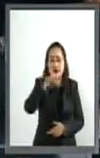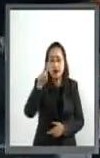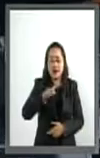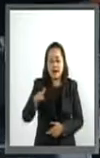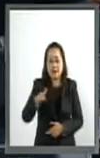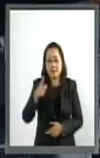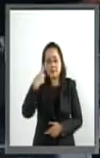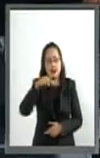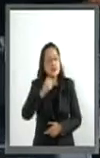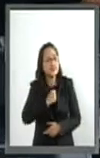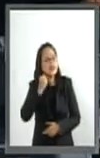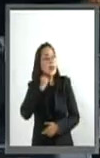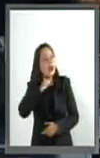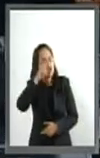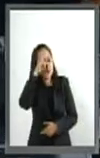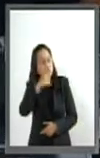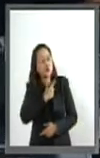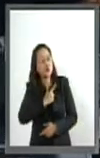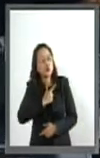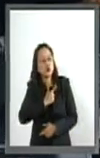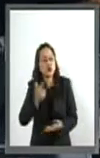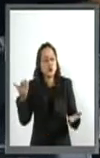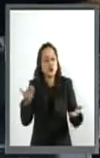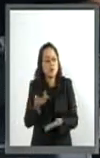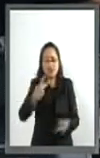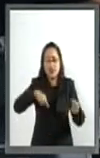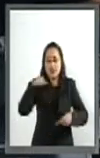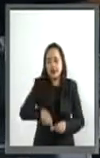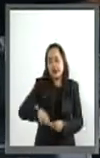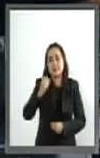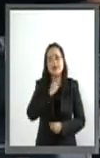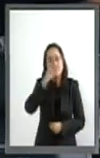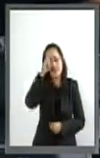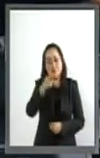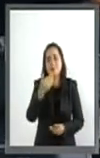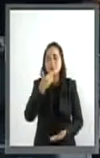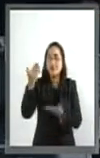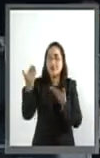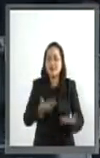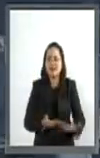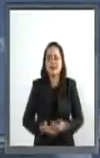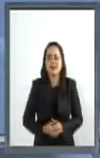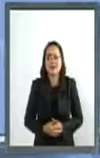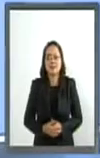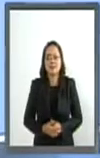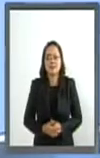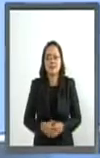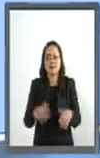gusto para el Senado de la República contar con su presencia. Bienvenidos. Bienvenidos.